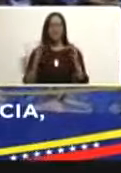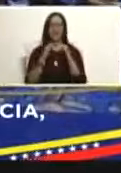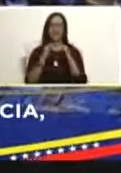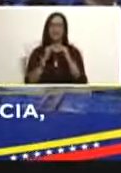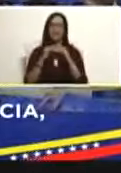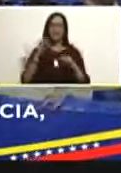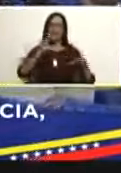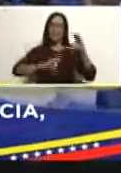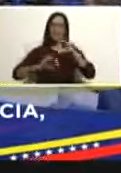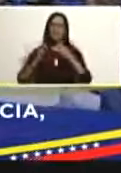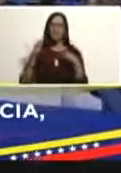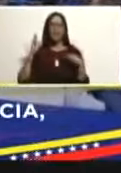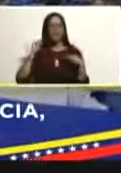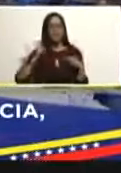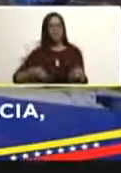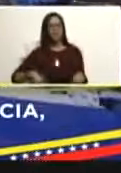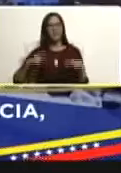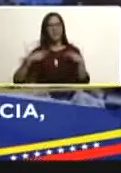Vida.